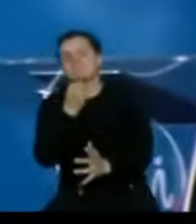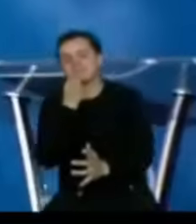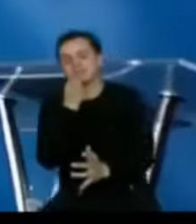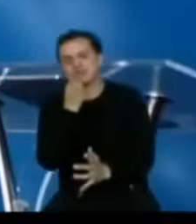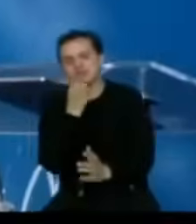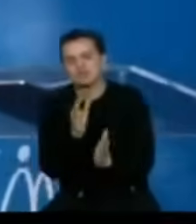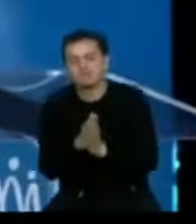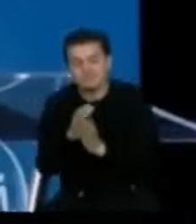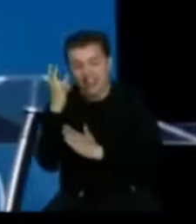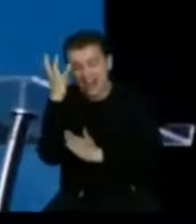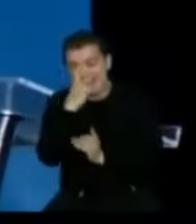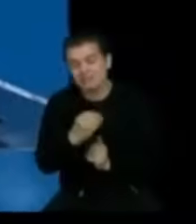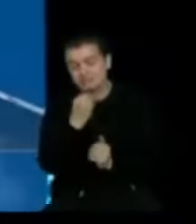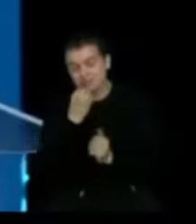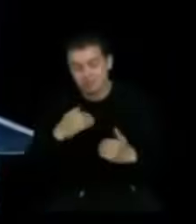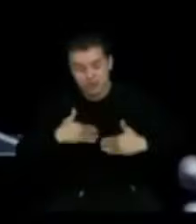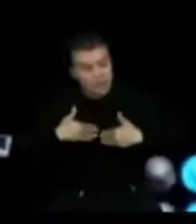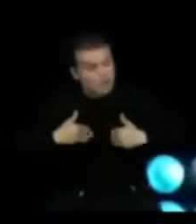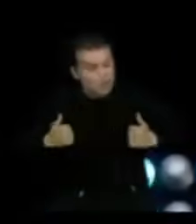hay alegría más grande.